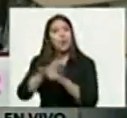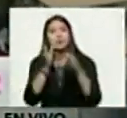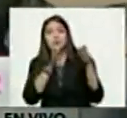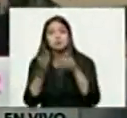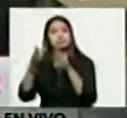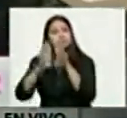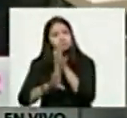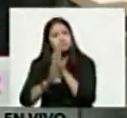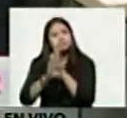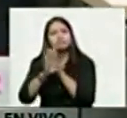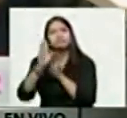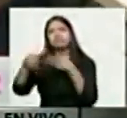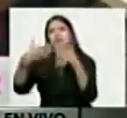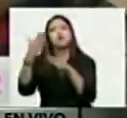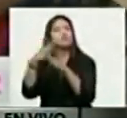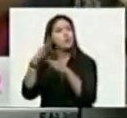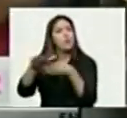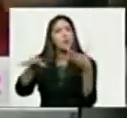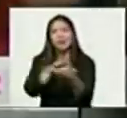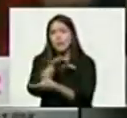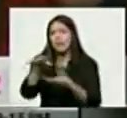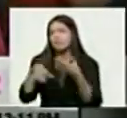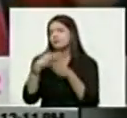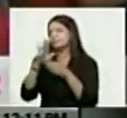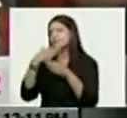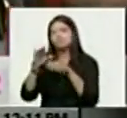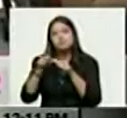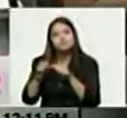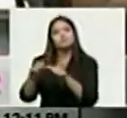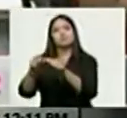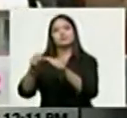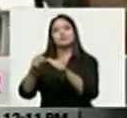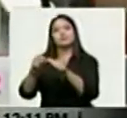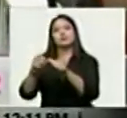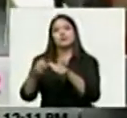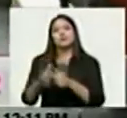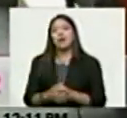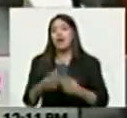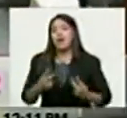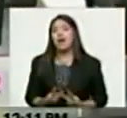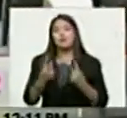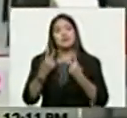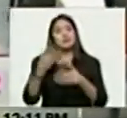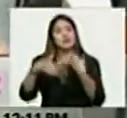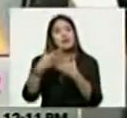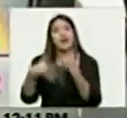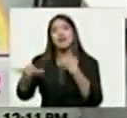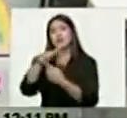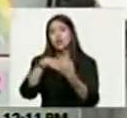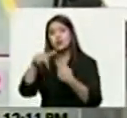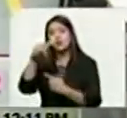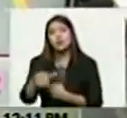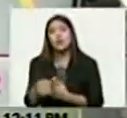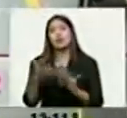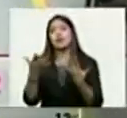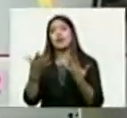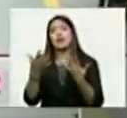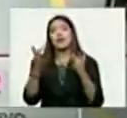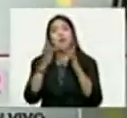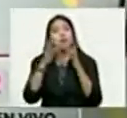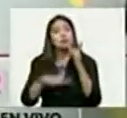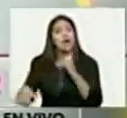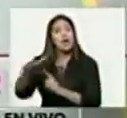salir adelante ante las dificultades que nos ha puesto la vida, el destino, las coyunturas